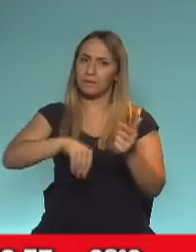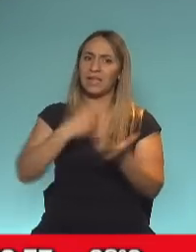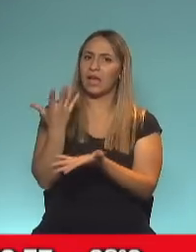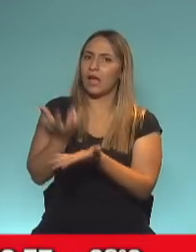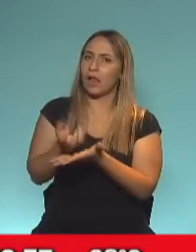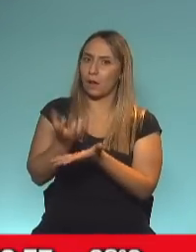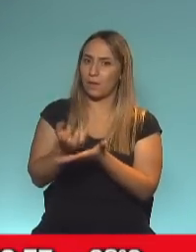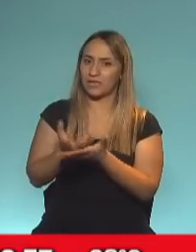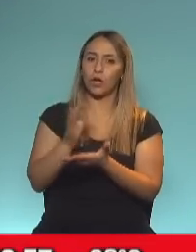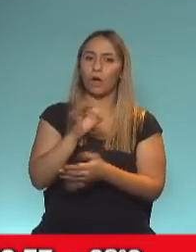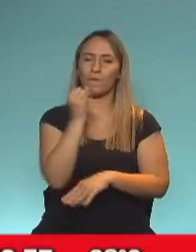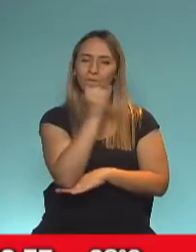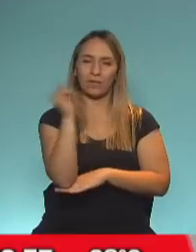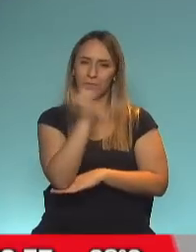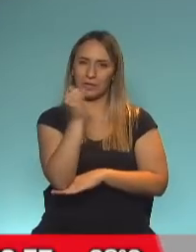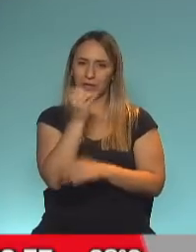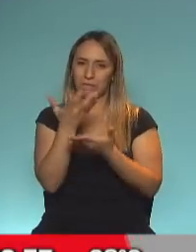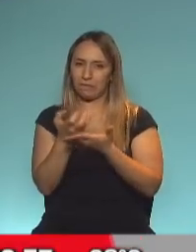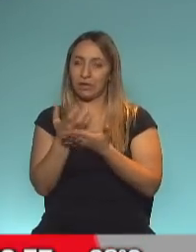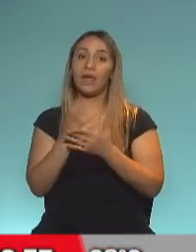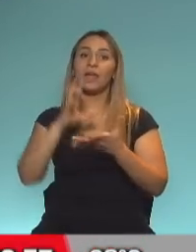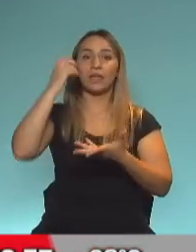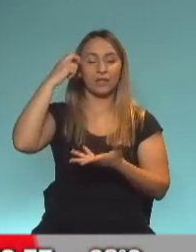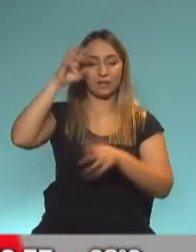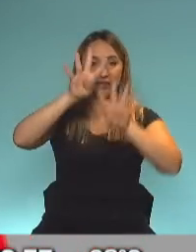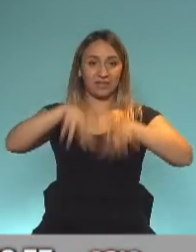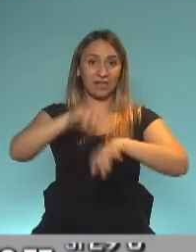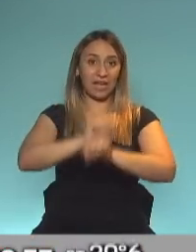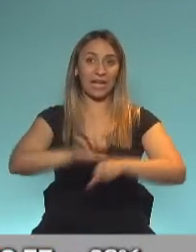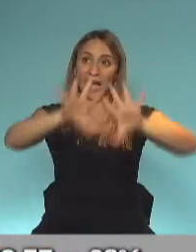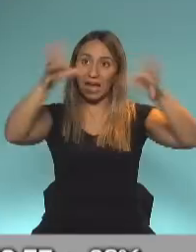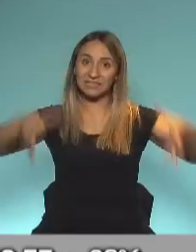grabaciones, las filmaciones en las cárceles donde nos tenían